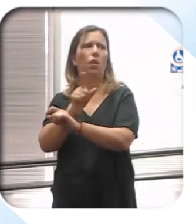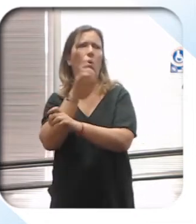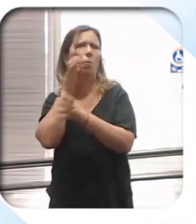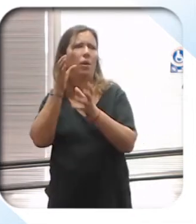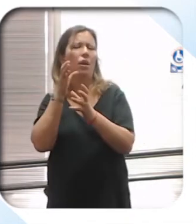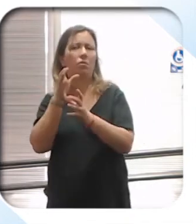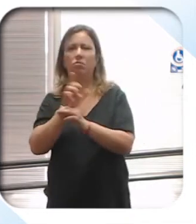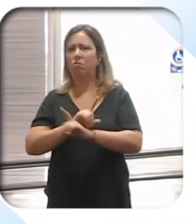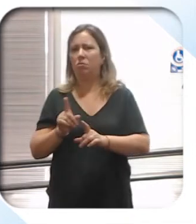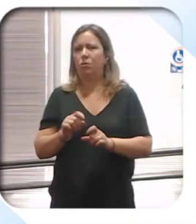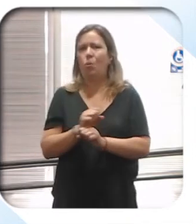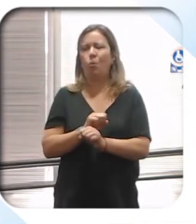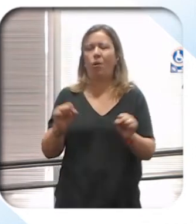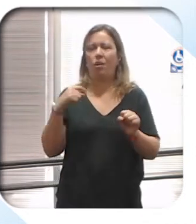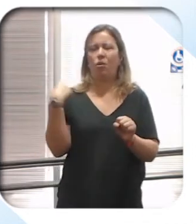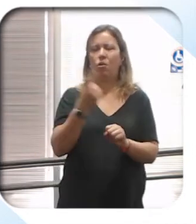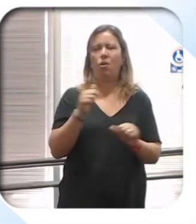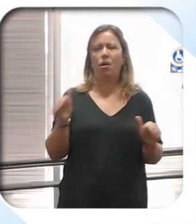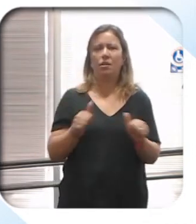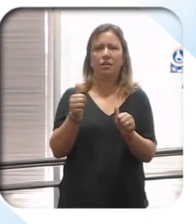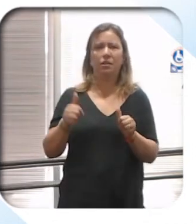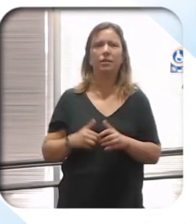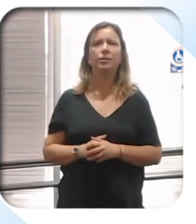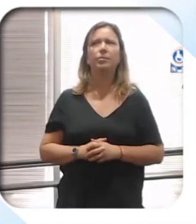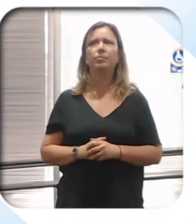riesgos. No lo podemos hacer.